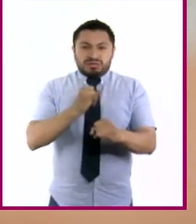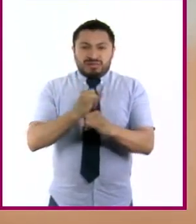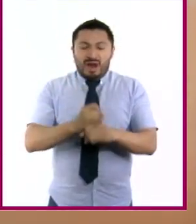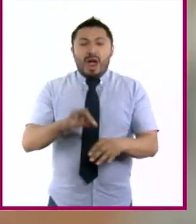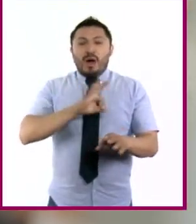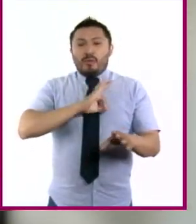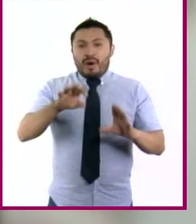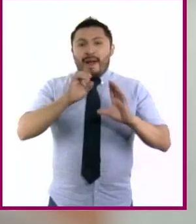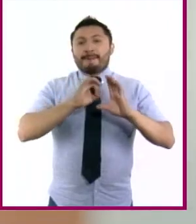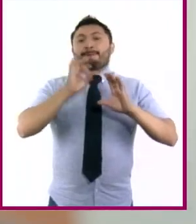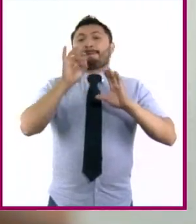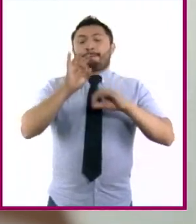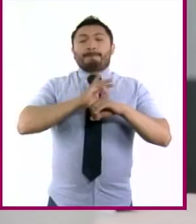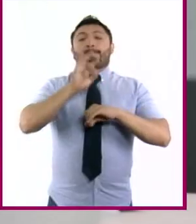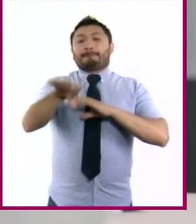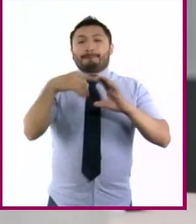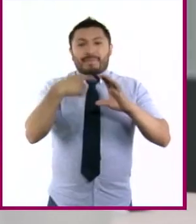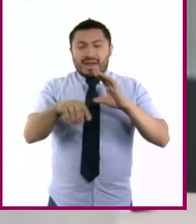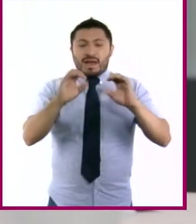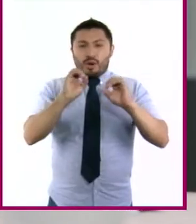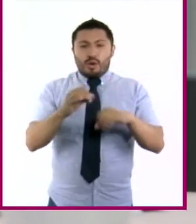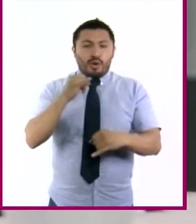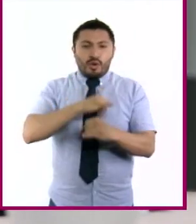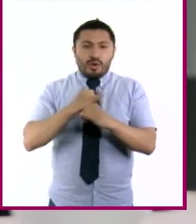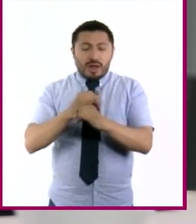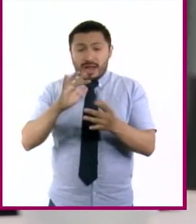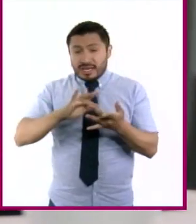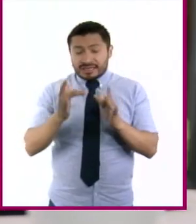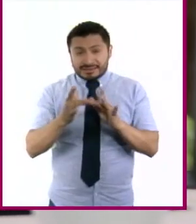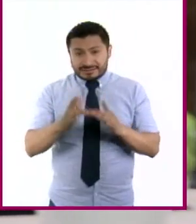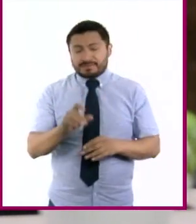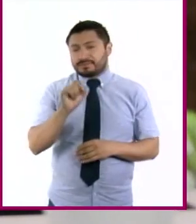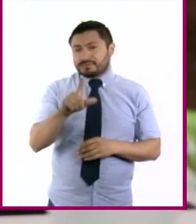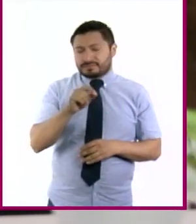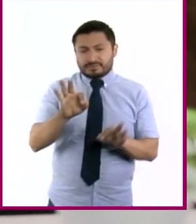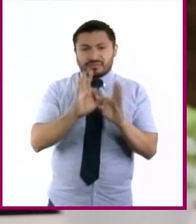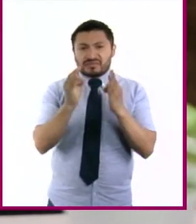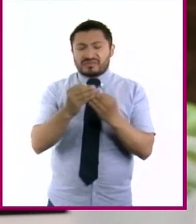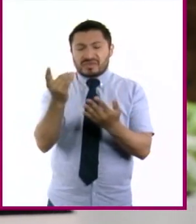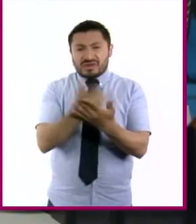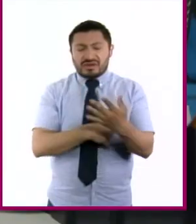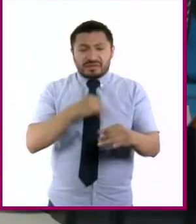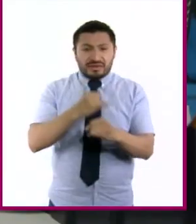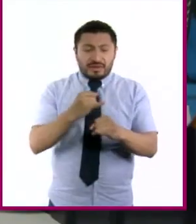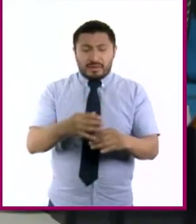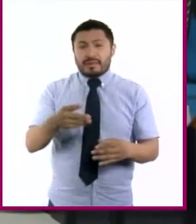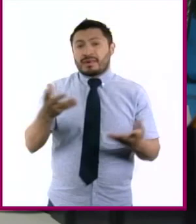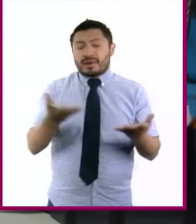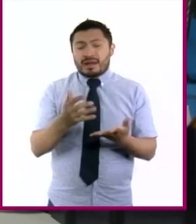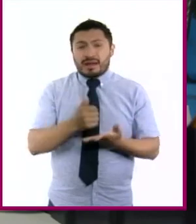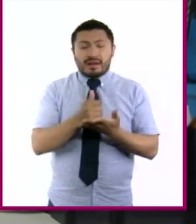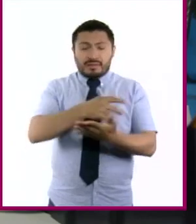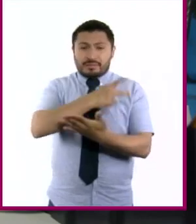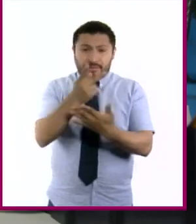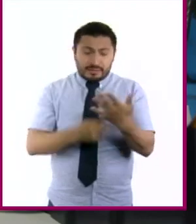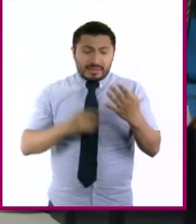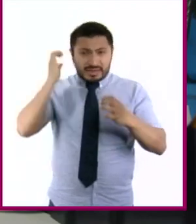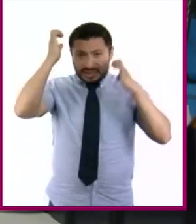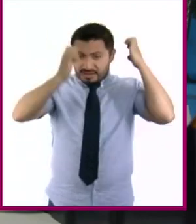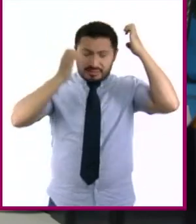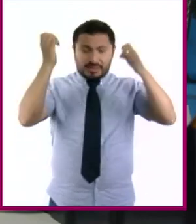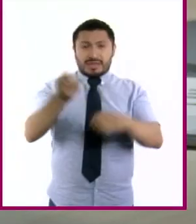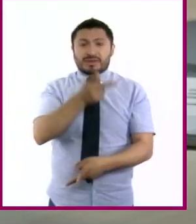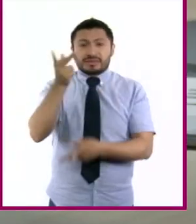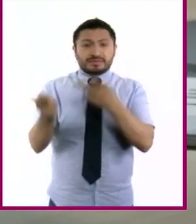por correo o por alguna red social. También hay formularios digitales que te permiten planificar eventos, enviar encuestas a clientes o alumnos,